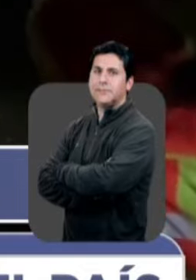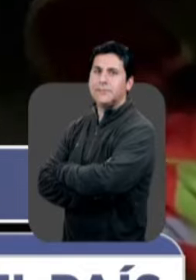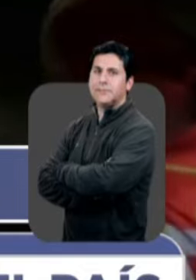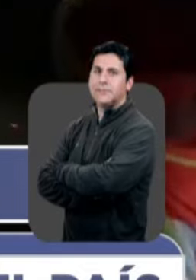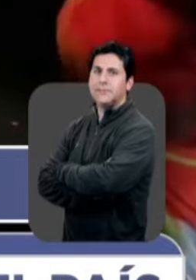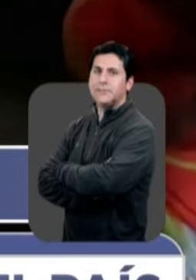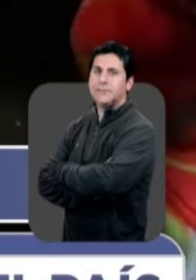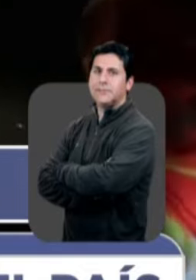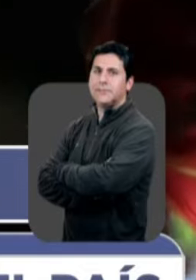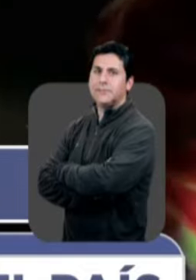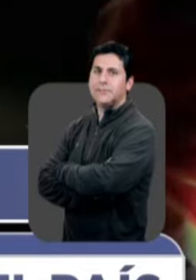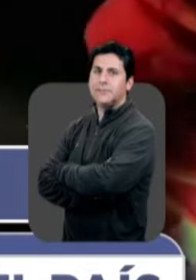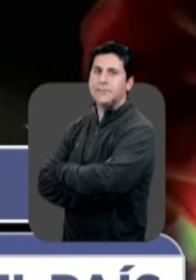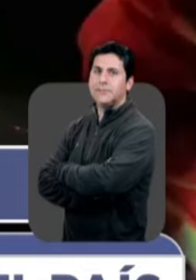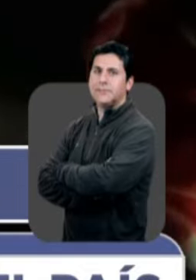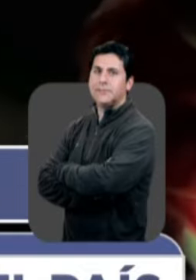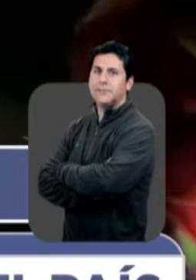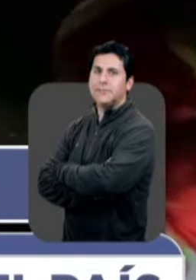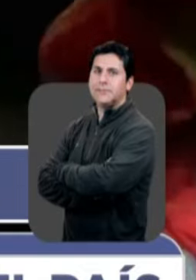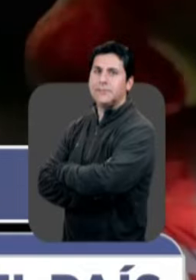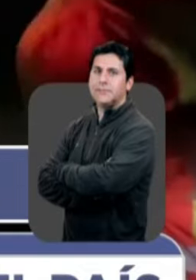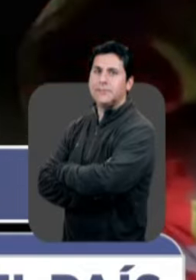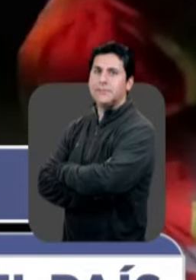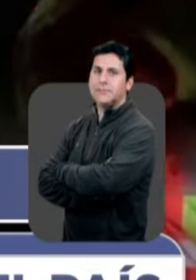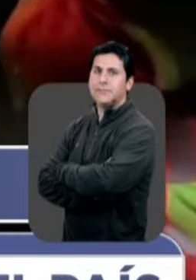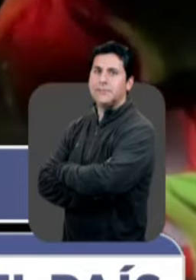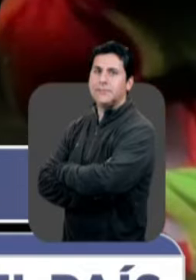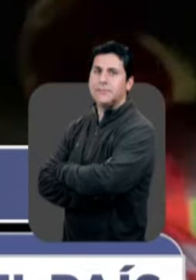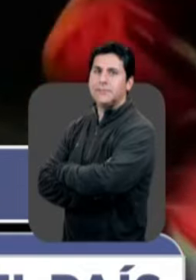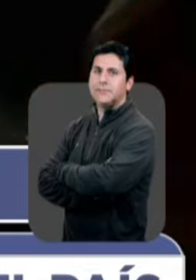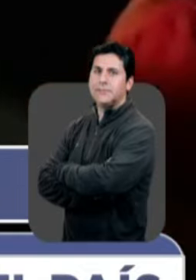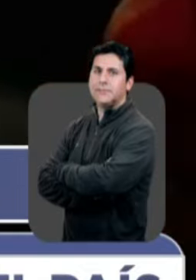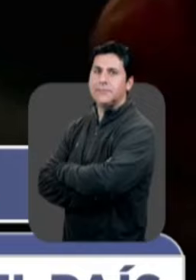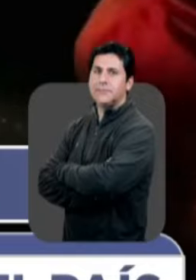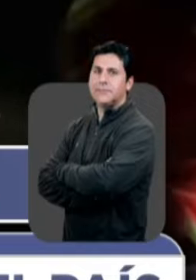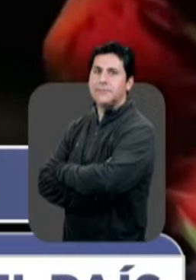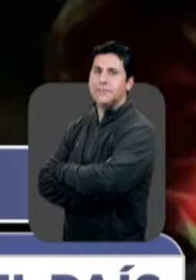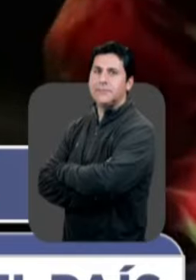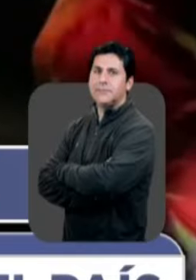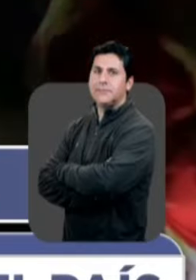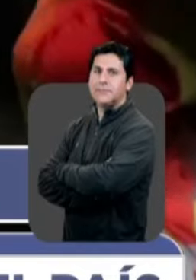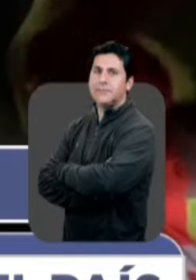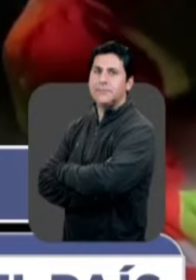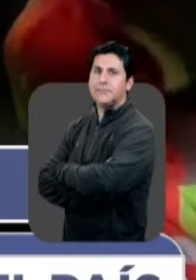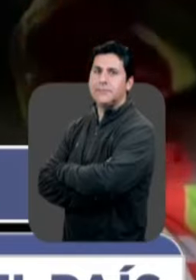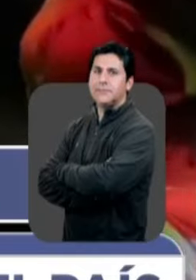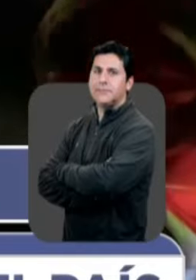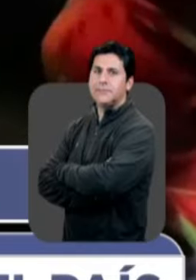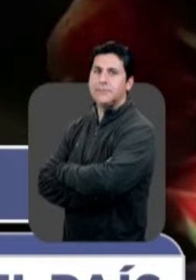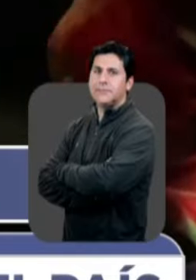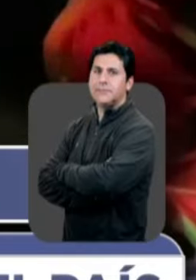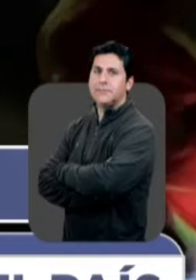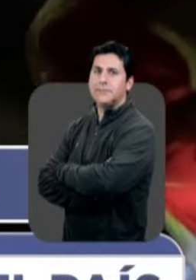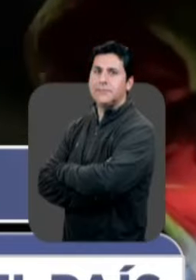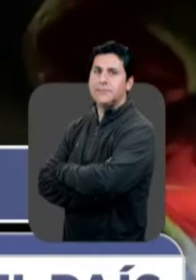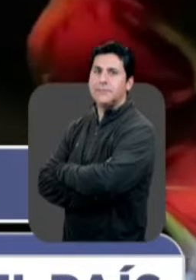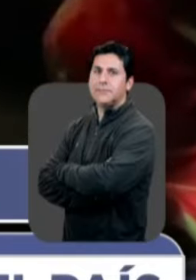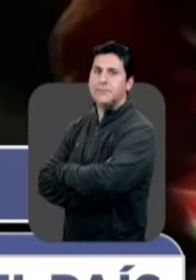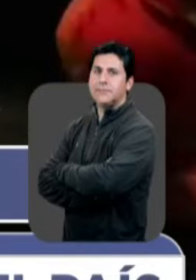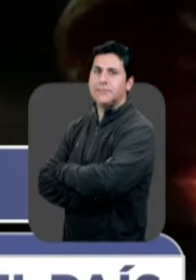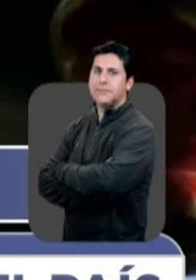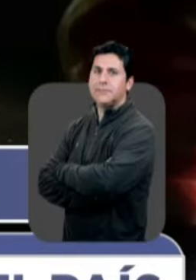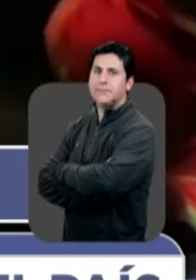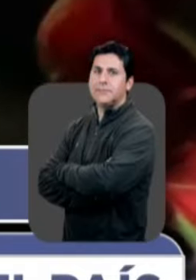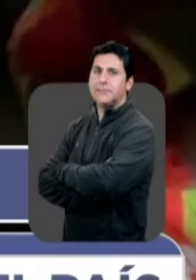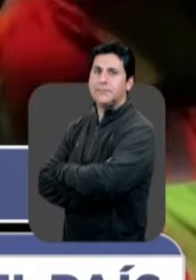dos cuerpos de dos hombres quienes tenían varias heridas en su cuerpo. Inmediatamente se alertó a personal de